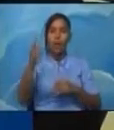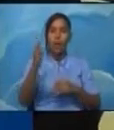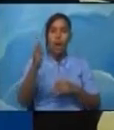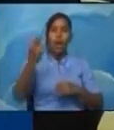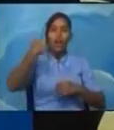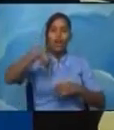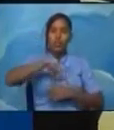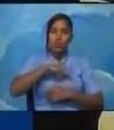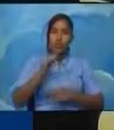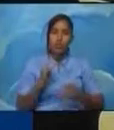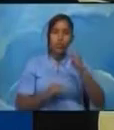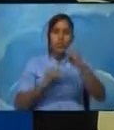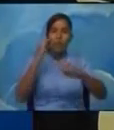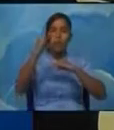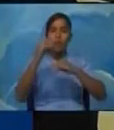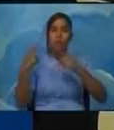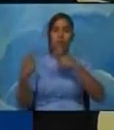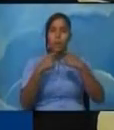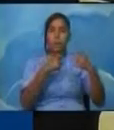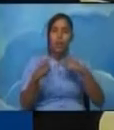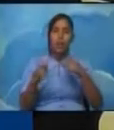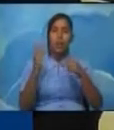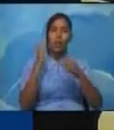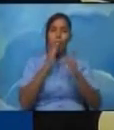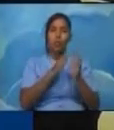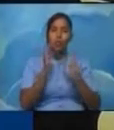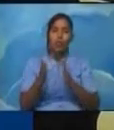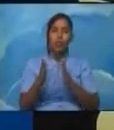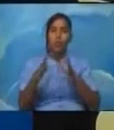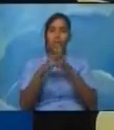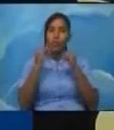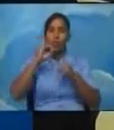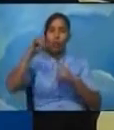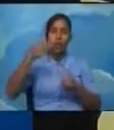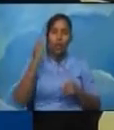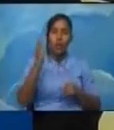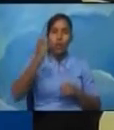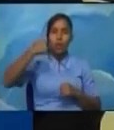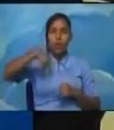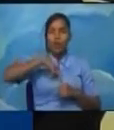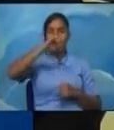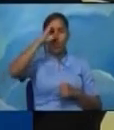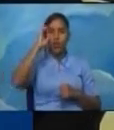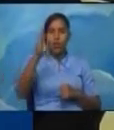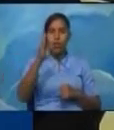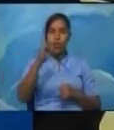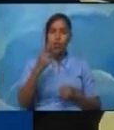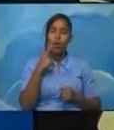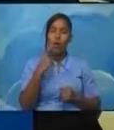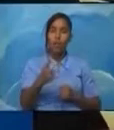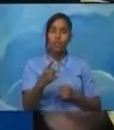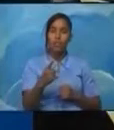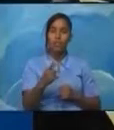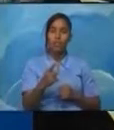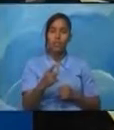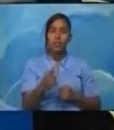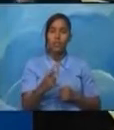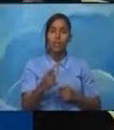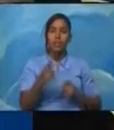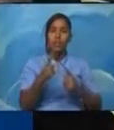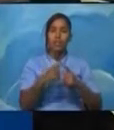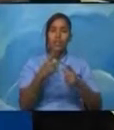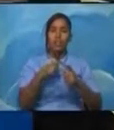nosotros subiremos y pelearemos conforme a todo lo que Jehová nuestro Dios nos ha mandado. Y